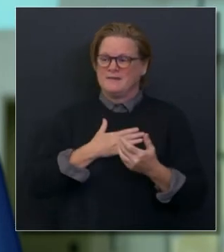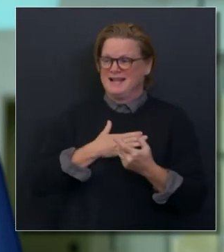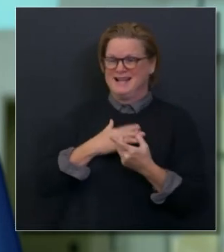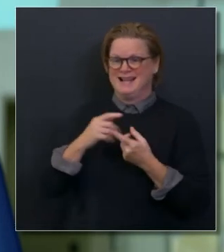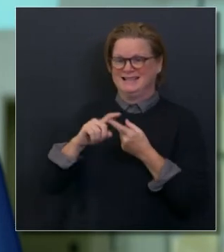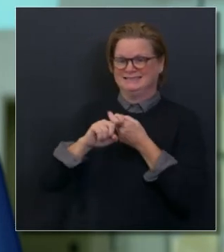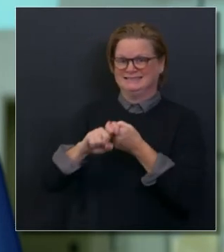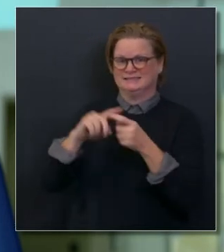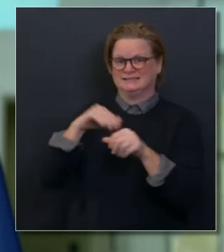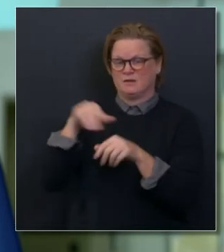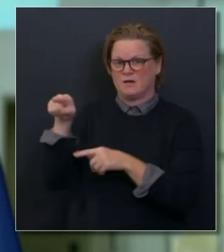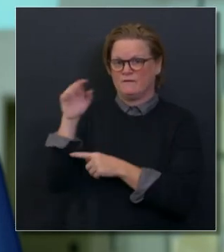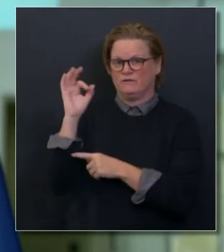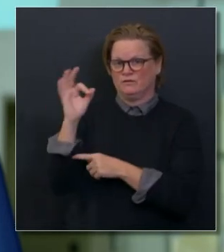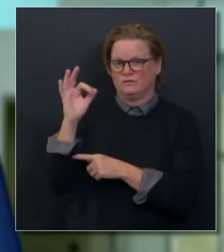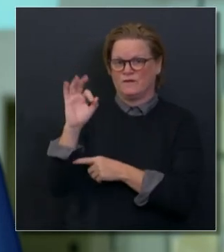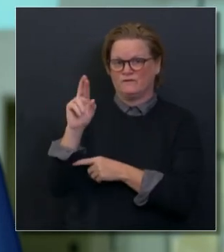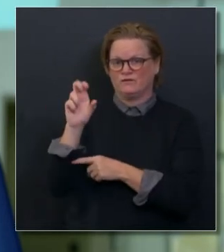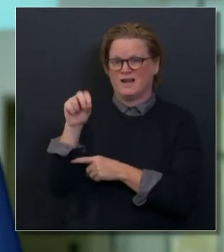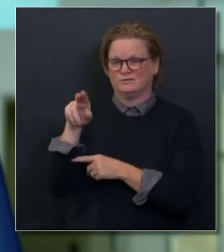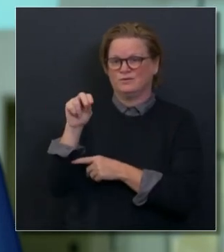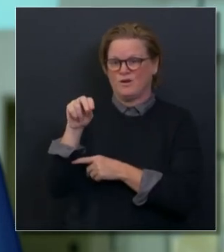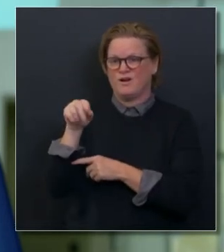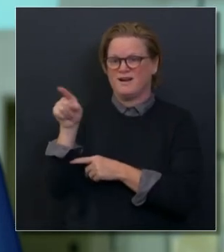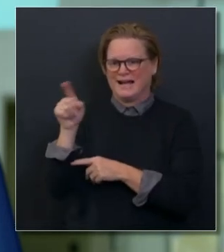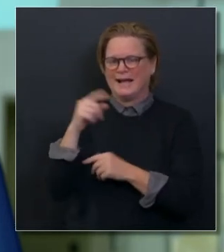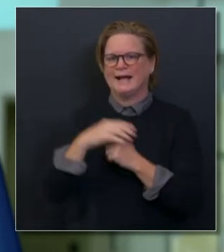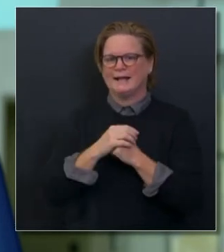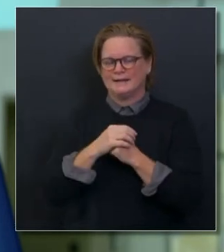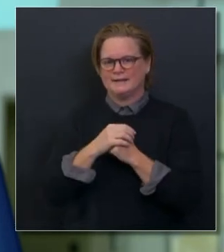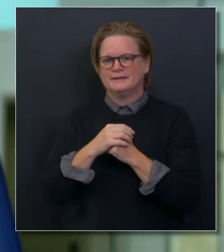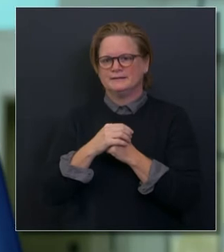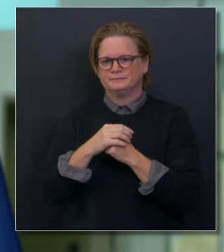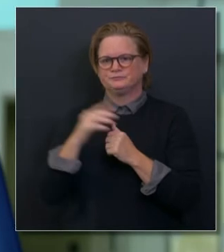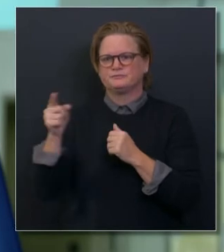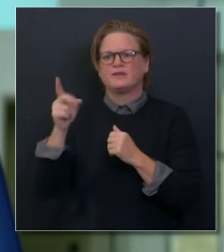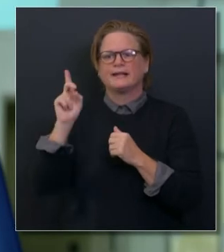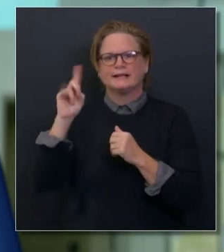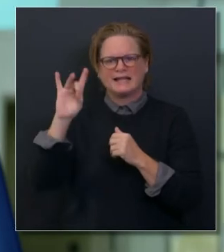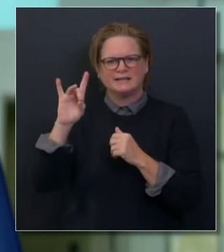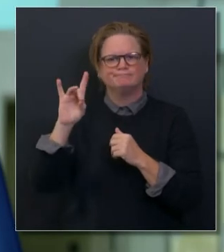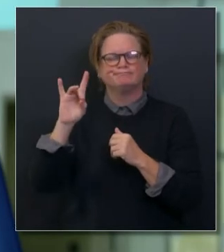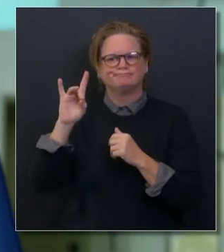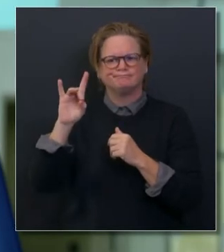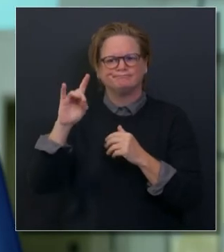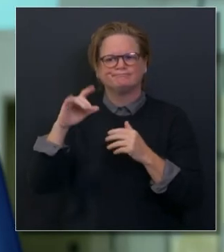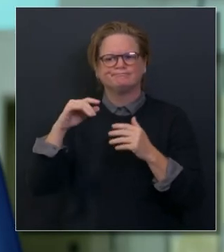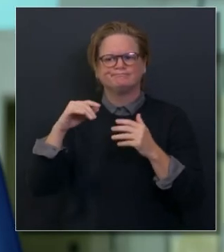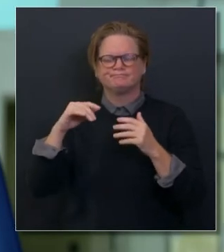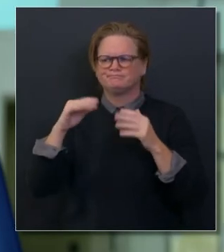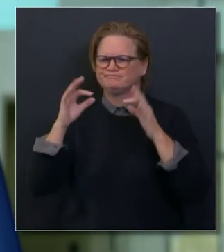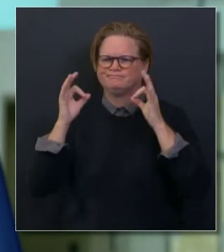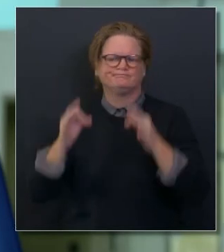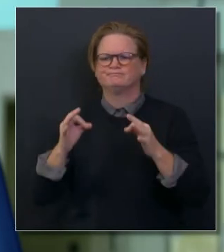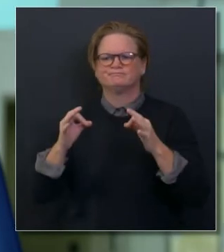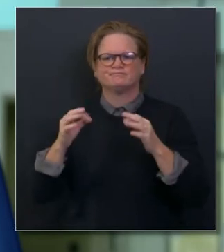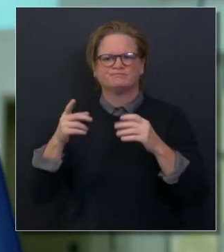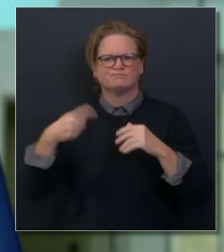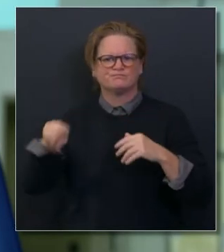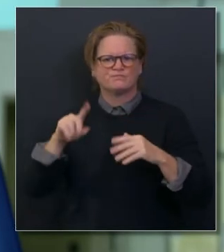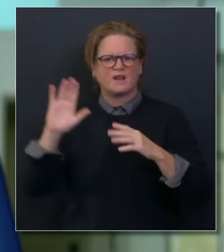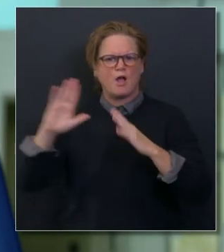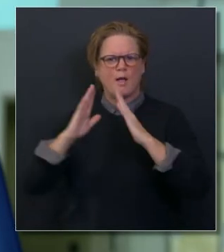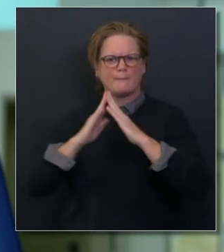Fresno, que promulgó una resolución resaltando e instando mayor cumplimiento con las